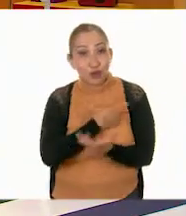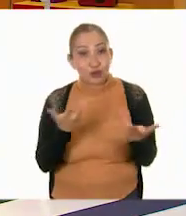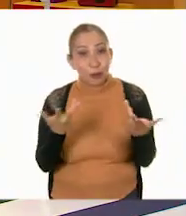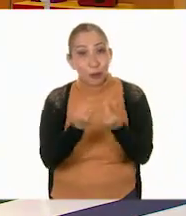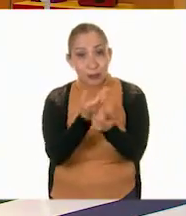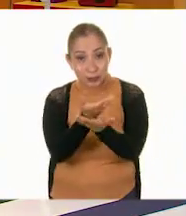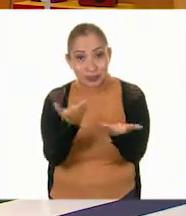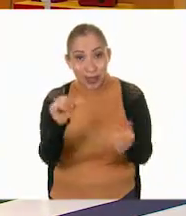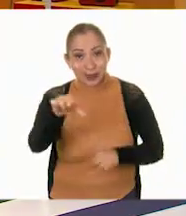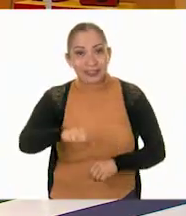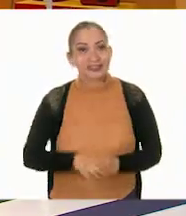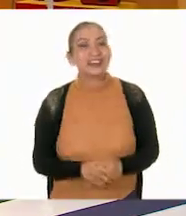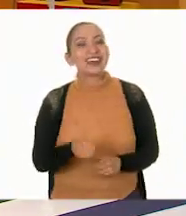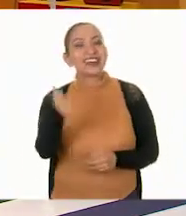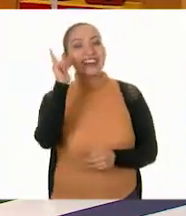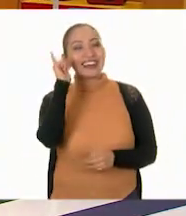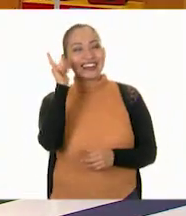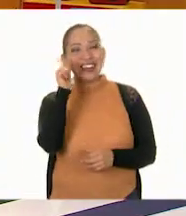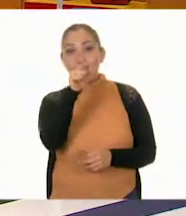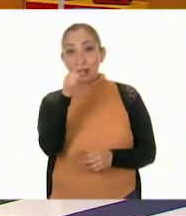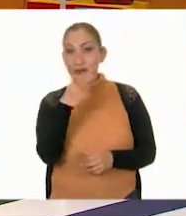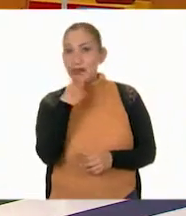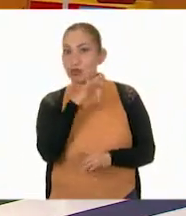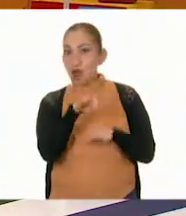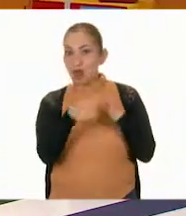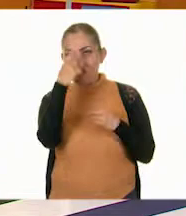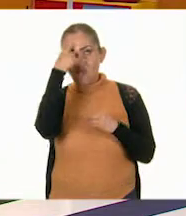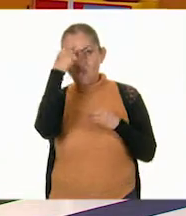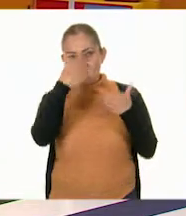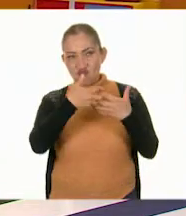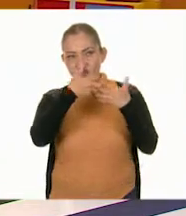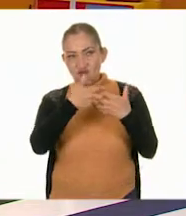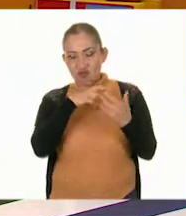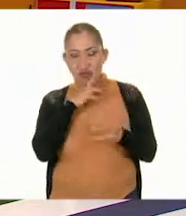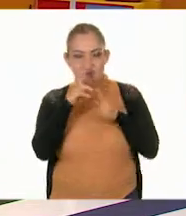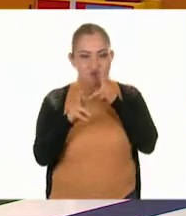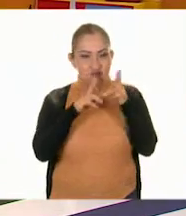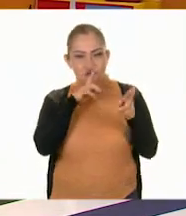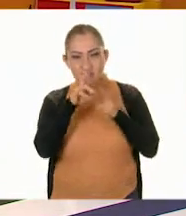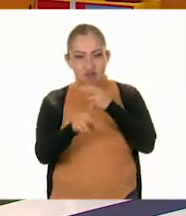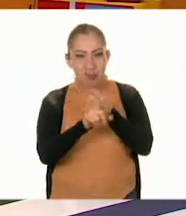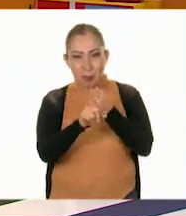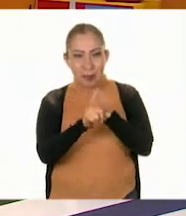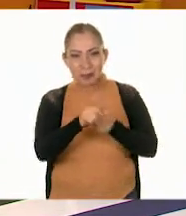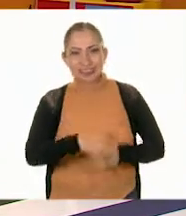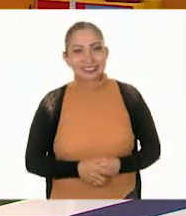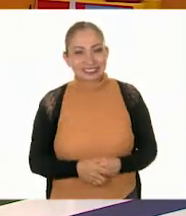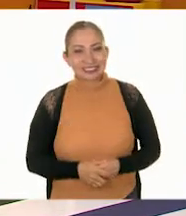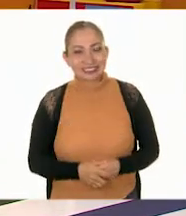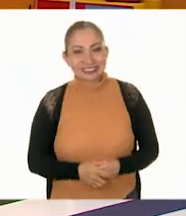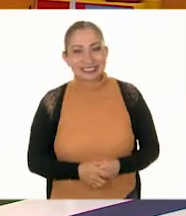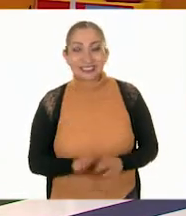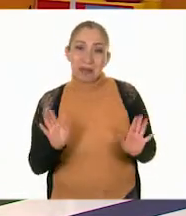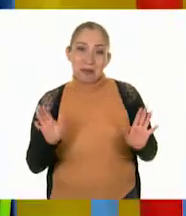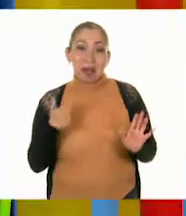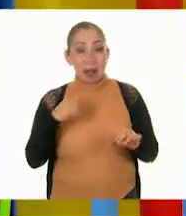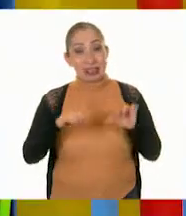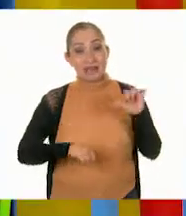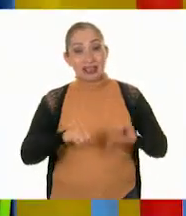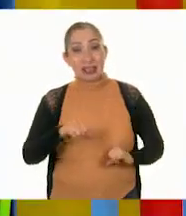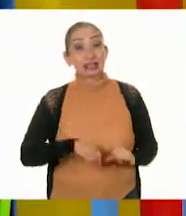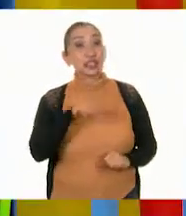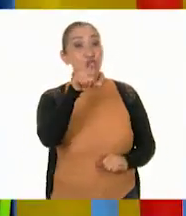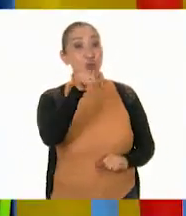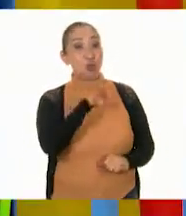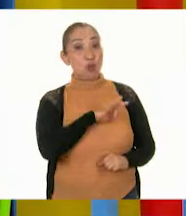con ustedes el día de hoy. Espero que utilicen todas sus herramientas y sigan resolviendo unos ciertos problemas, o si no, también otras actividades. Si te